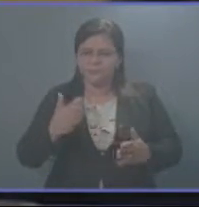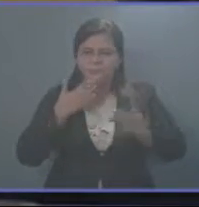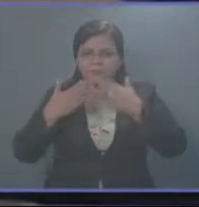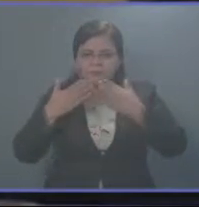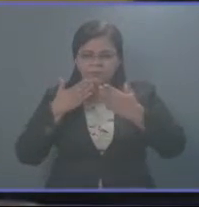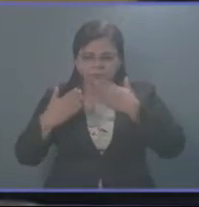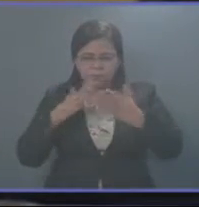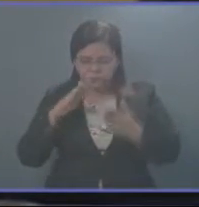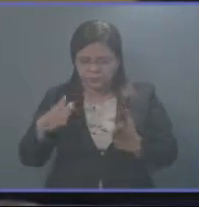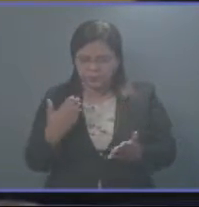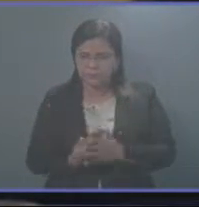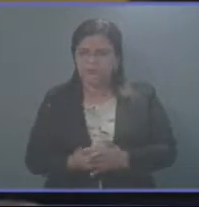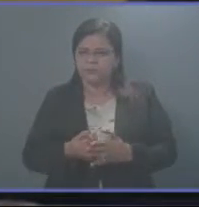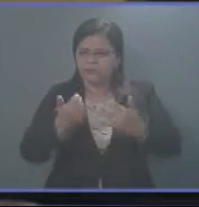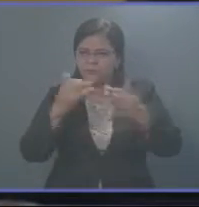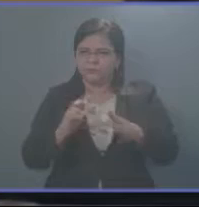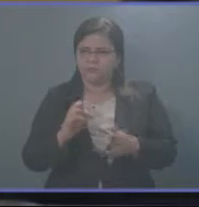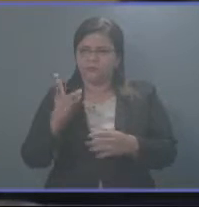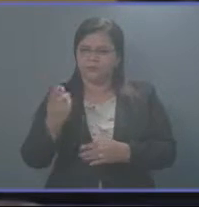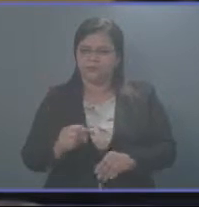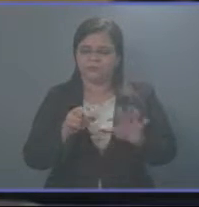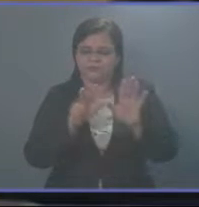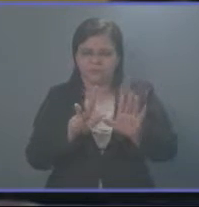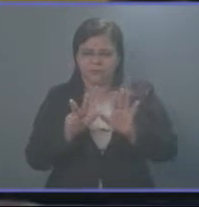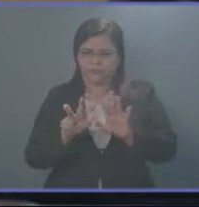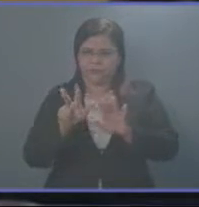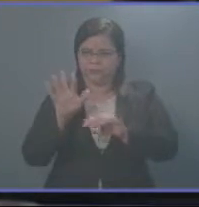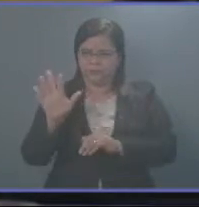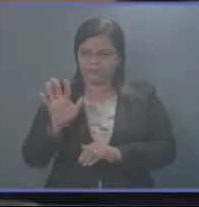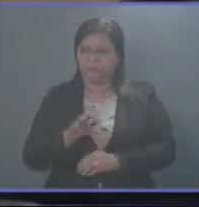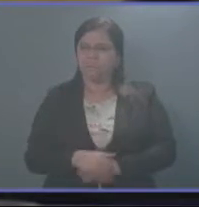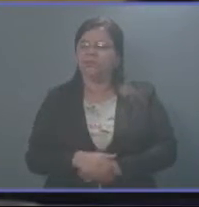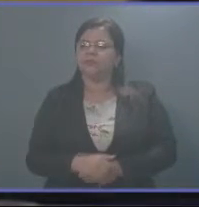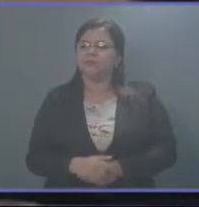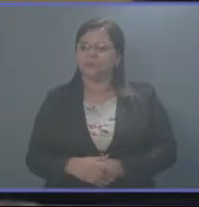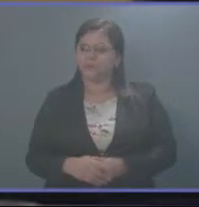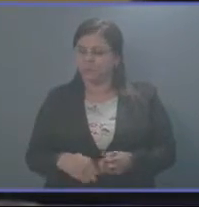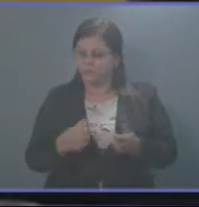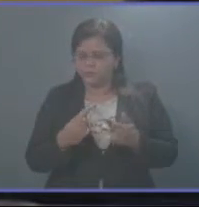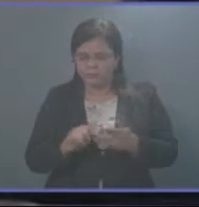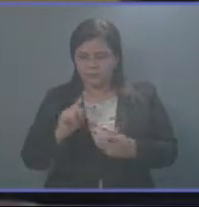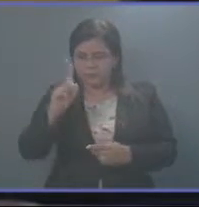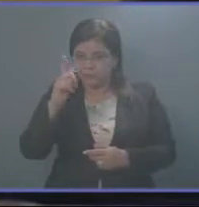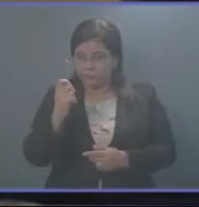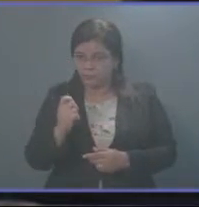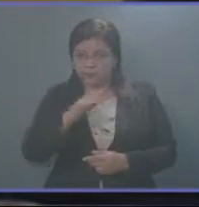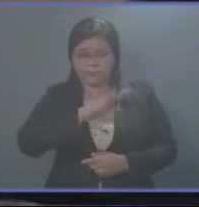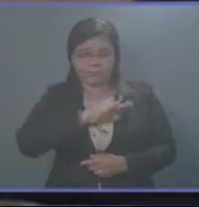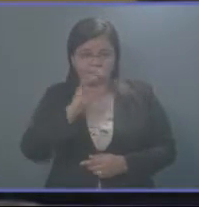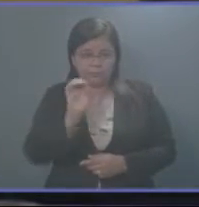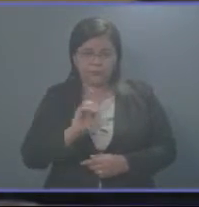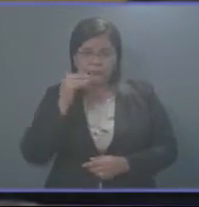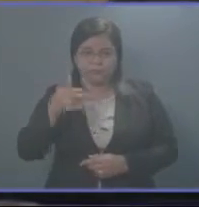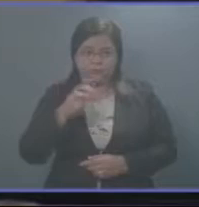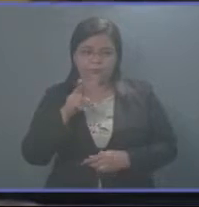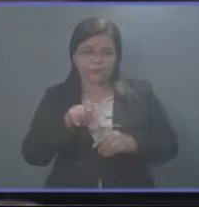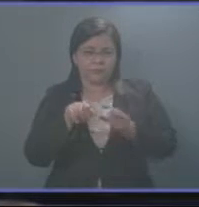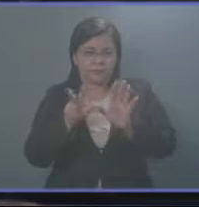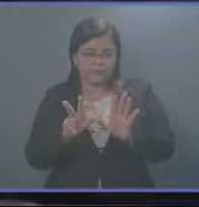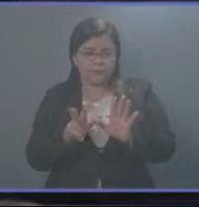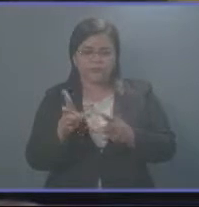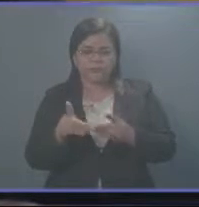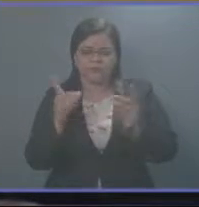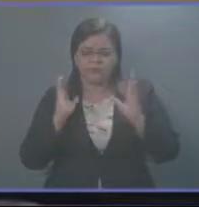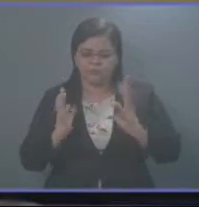decreto legislativo número 885, de fecha 10 del mes de enero del año 2018, publicado en el Diario